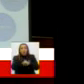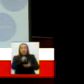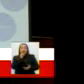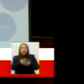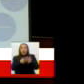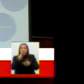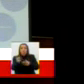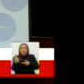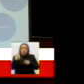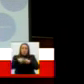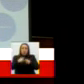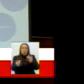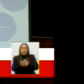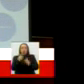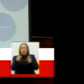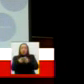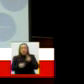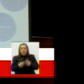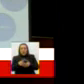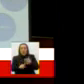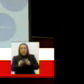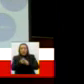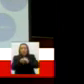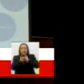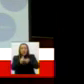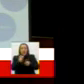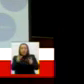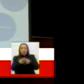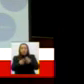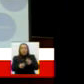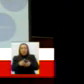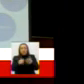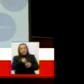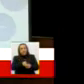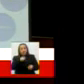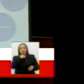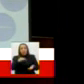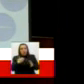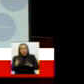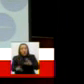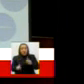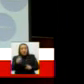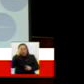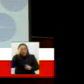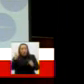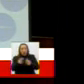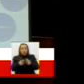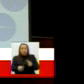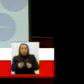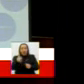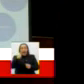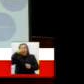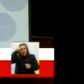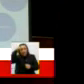que se incorpore un nuevo parlamentario que va a reemplazar al parlamentario que lamentablemente falleció hace unos días, que es el congresista